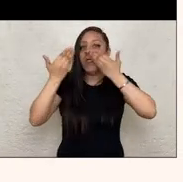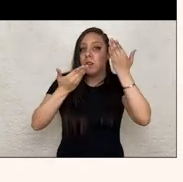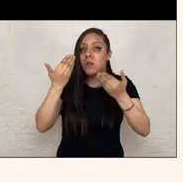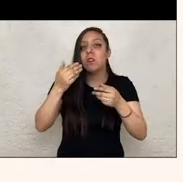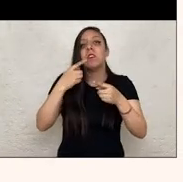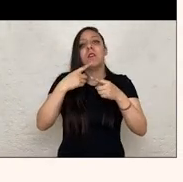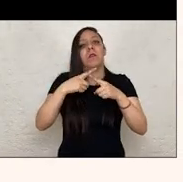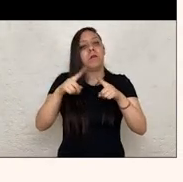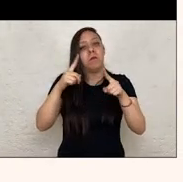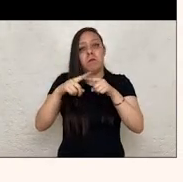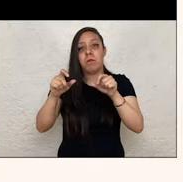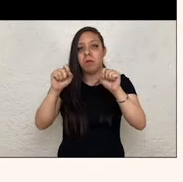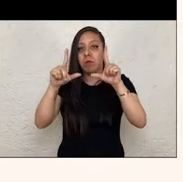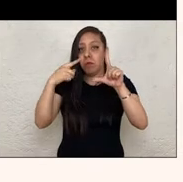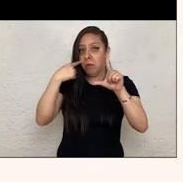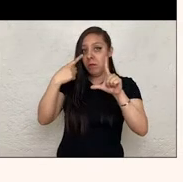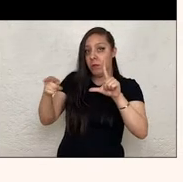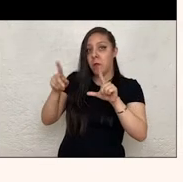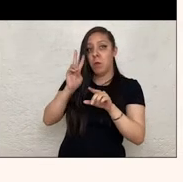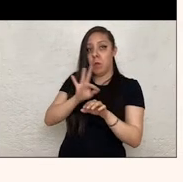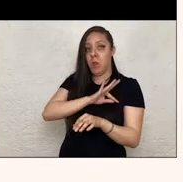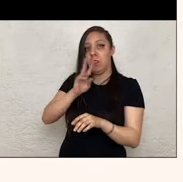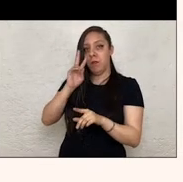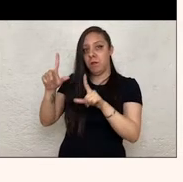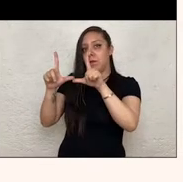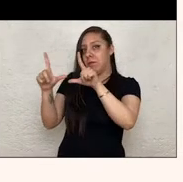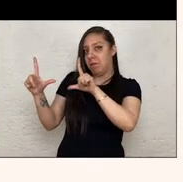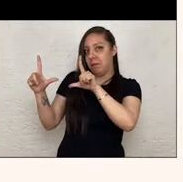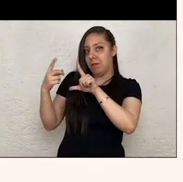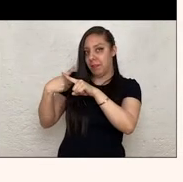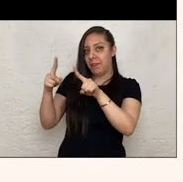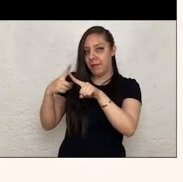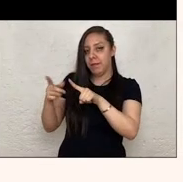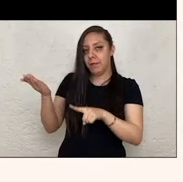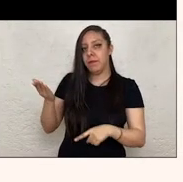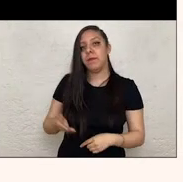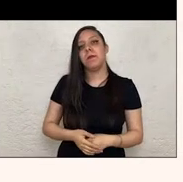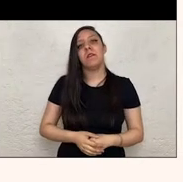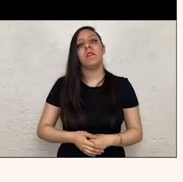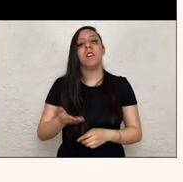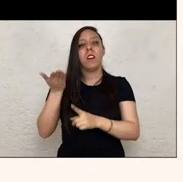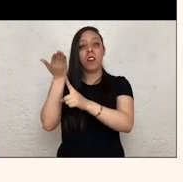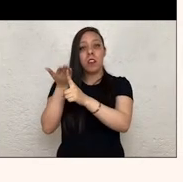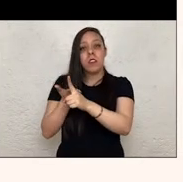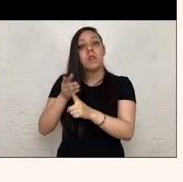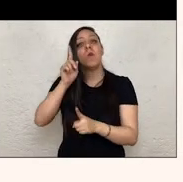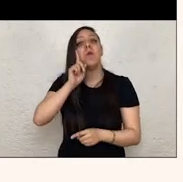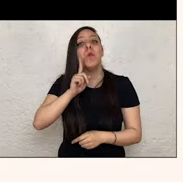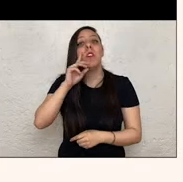varias imágenes de Malintzin tomadas de los códices. ¿Y se sigue?